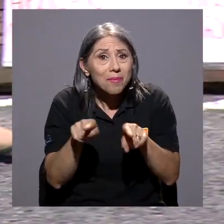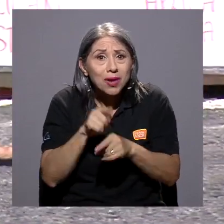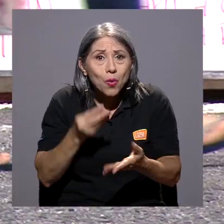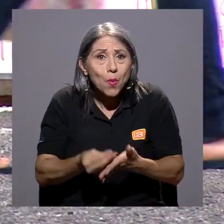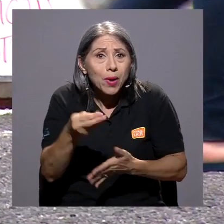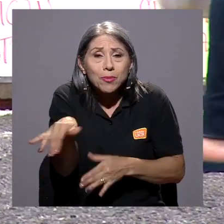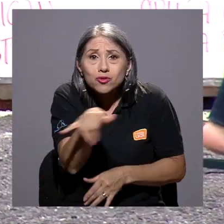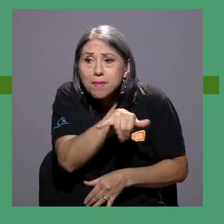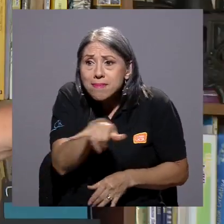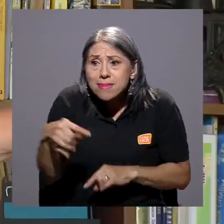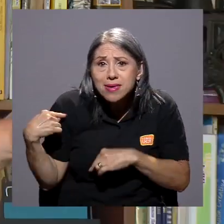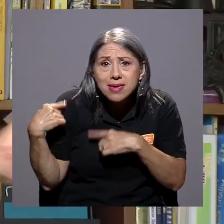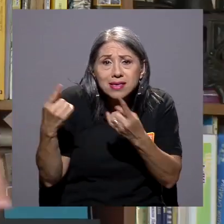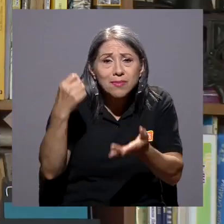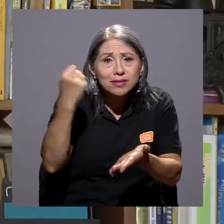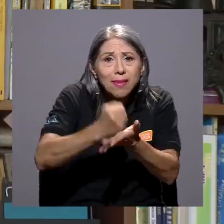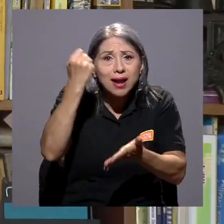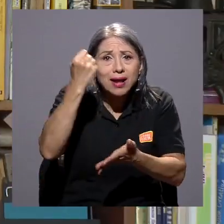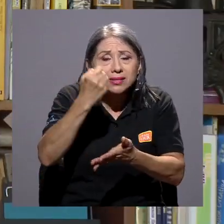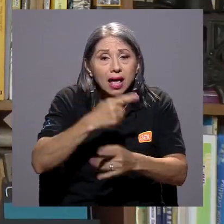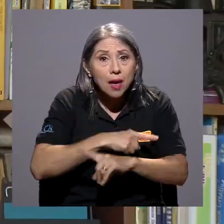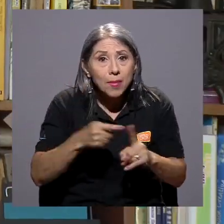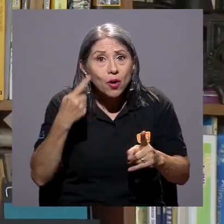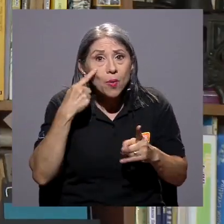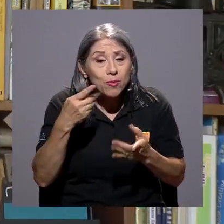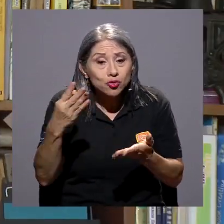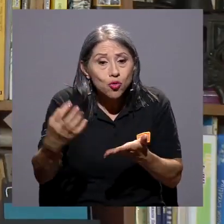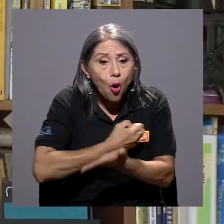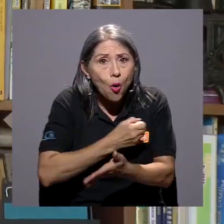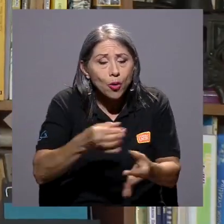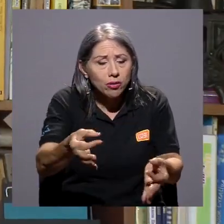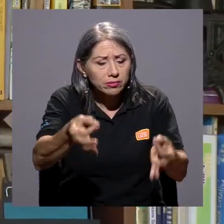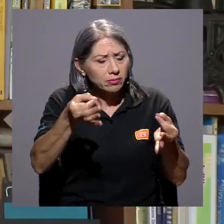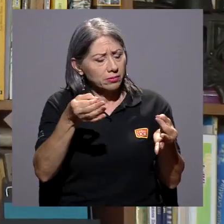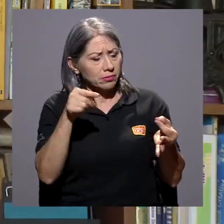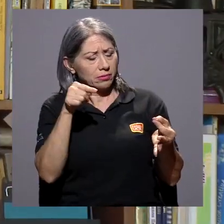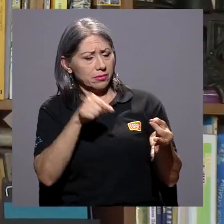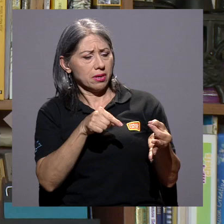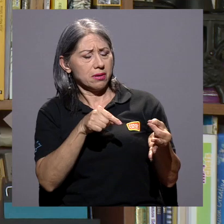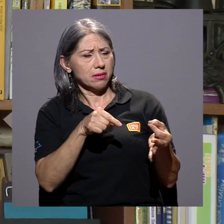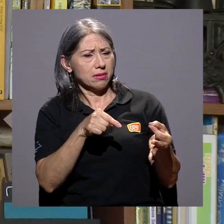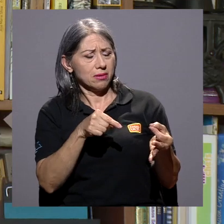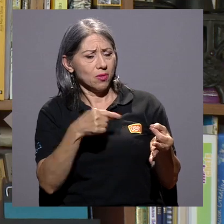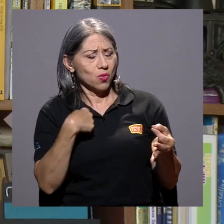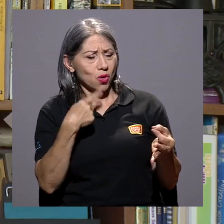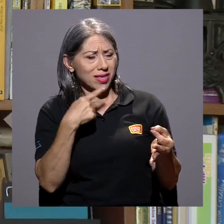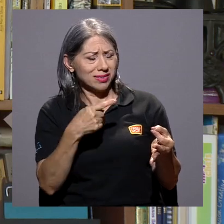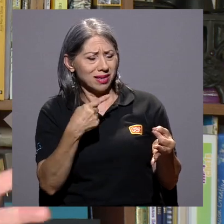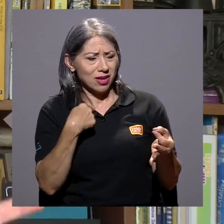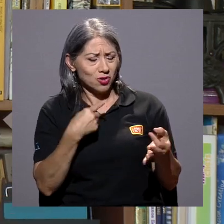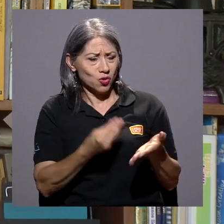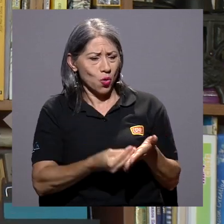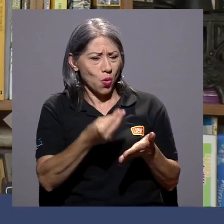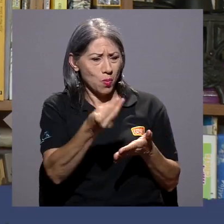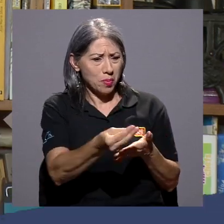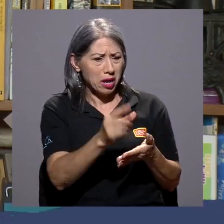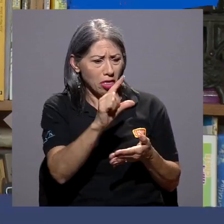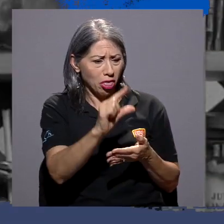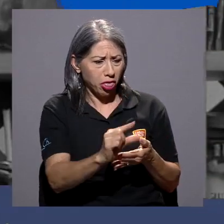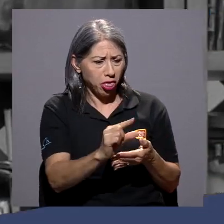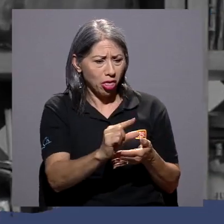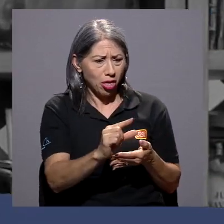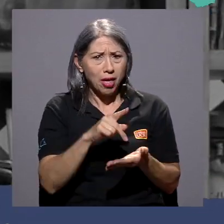mismas marcas. Y la factura que nos llega, de pronto uno dice, ok, compré 5